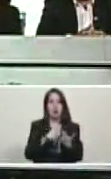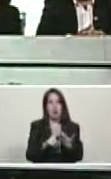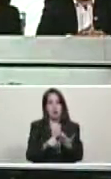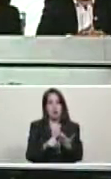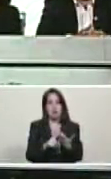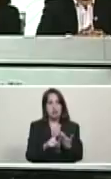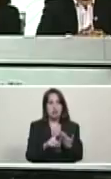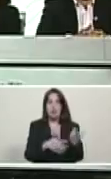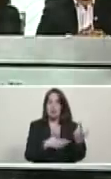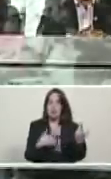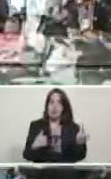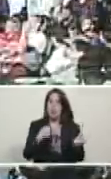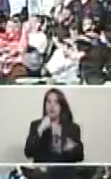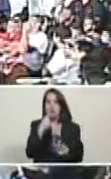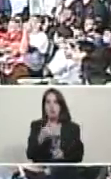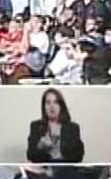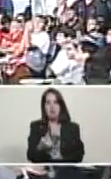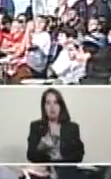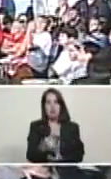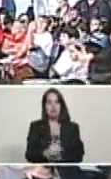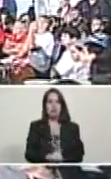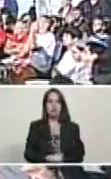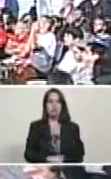quería decirles esto